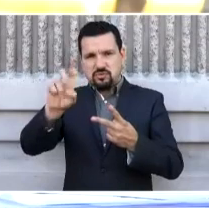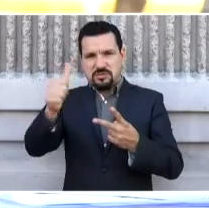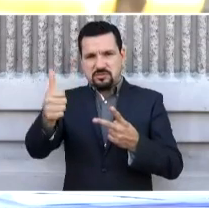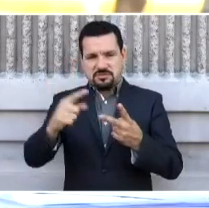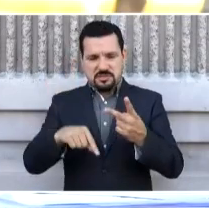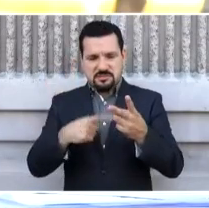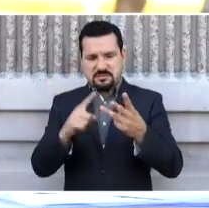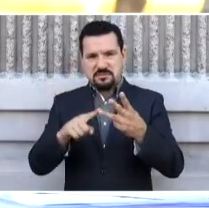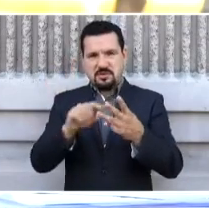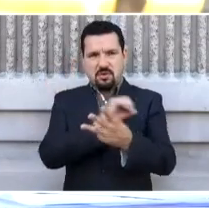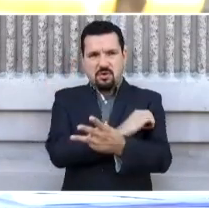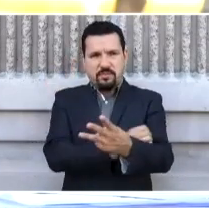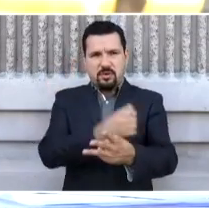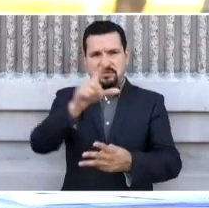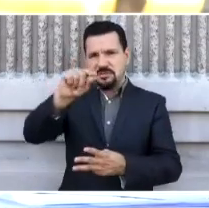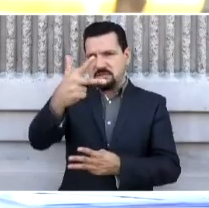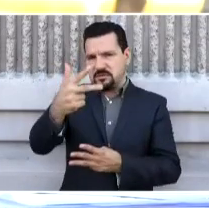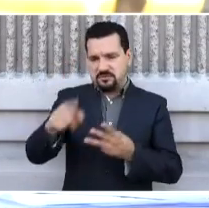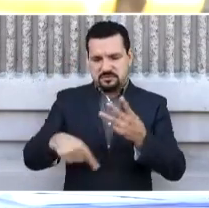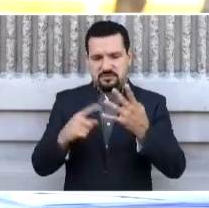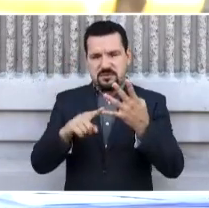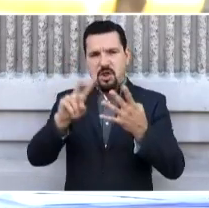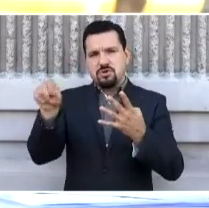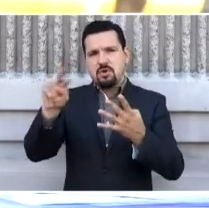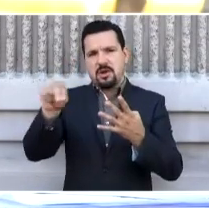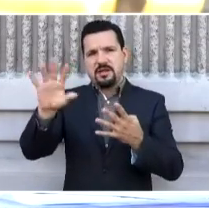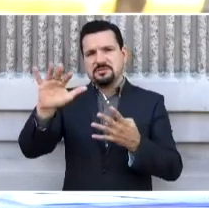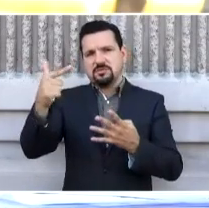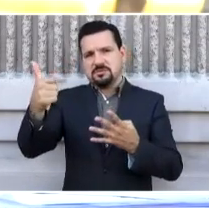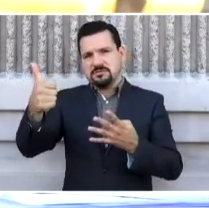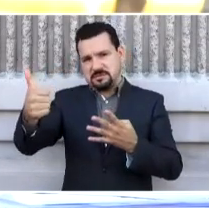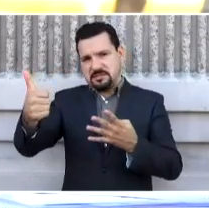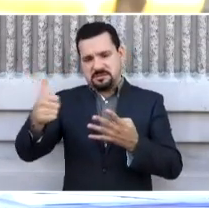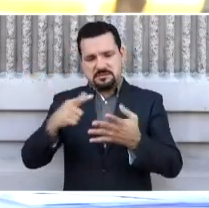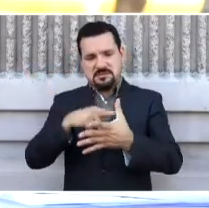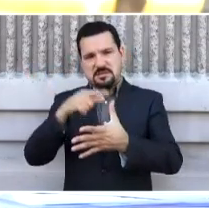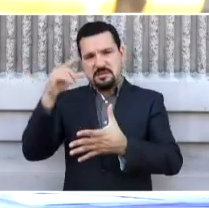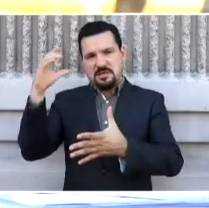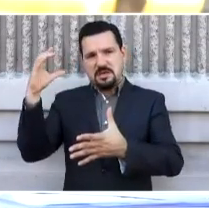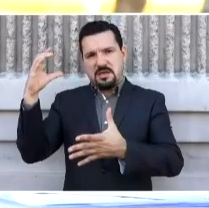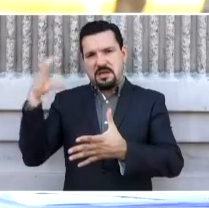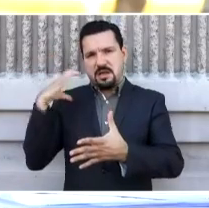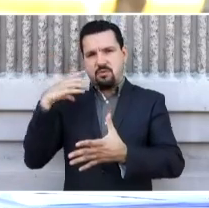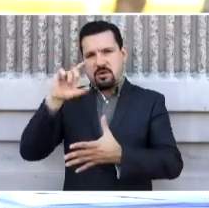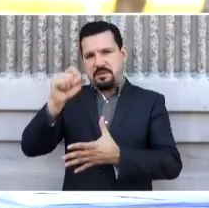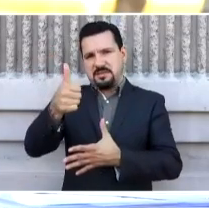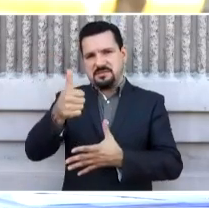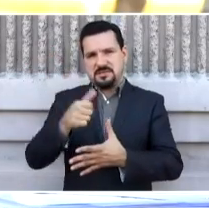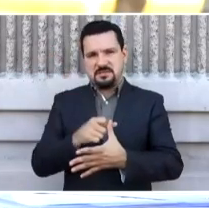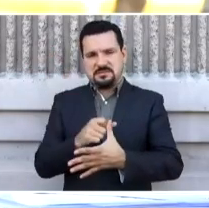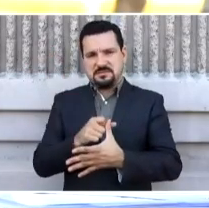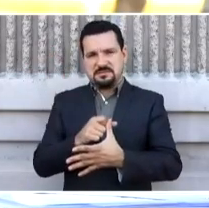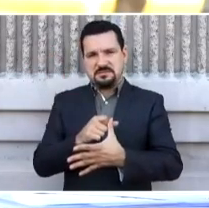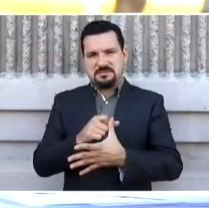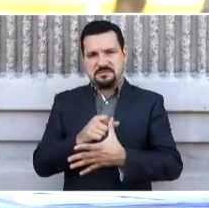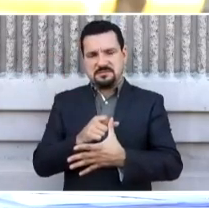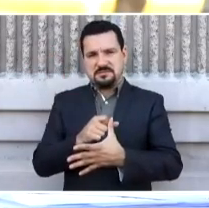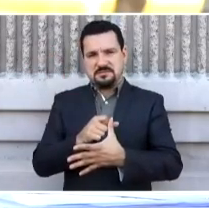206, Cajeme, 78, Nogales, 56, Caborca, 26, y después